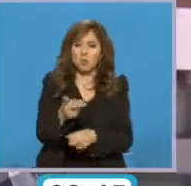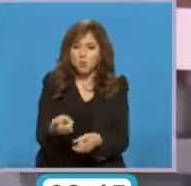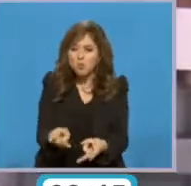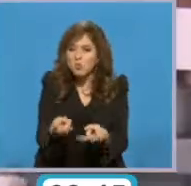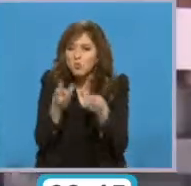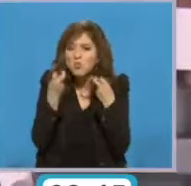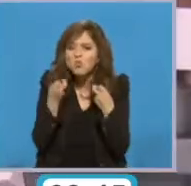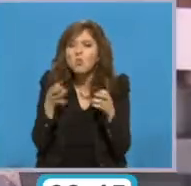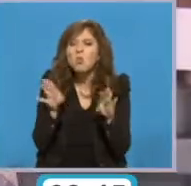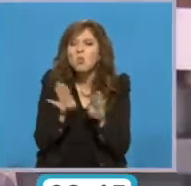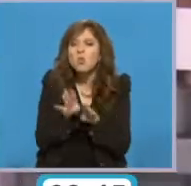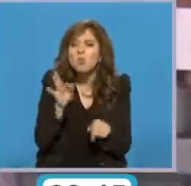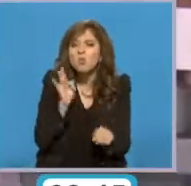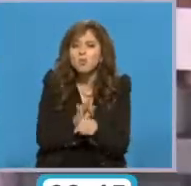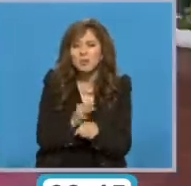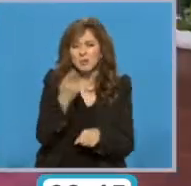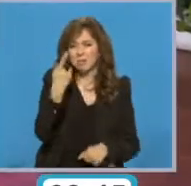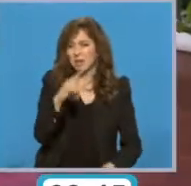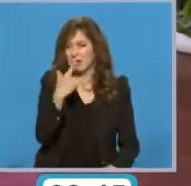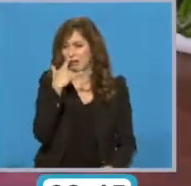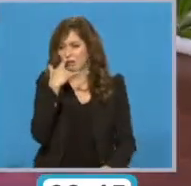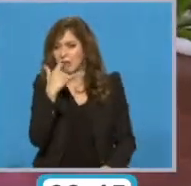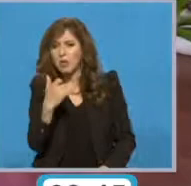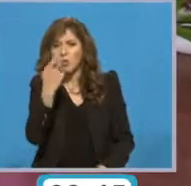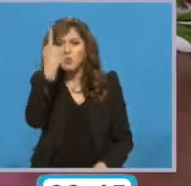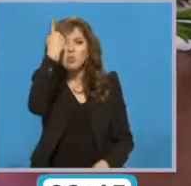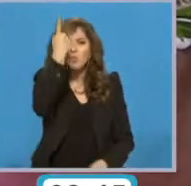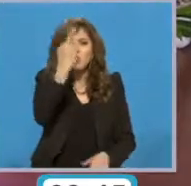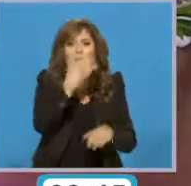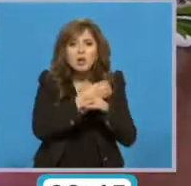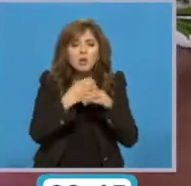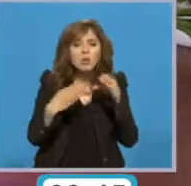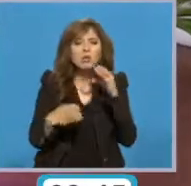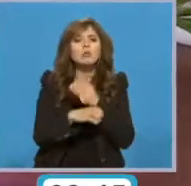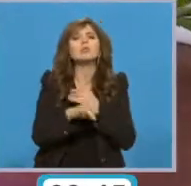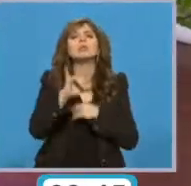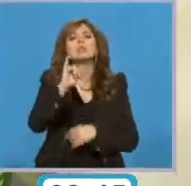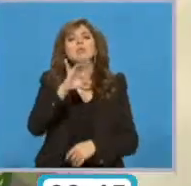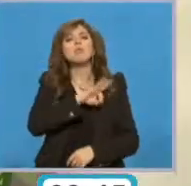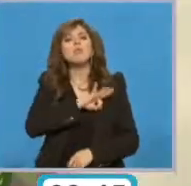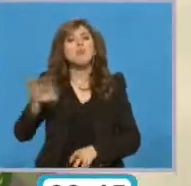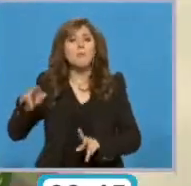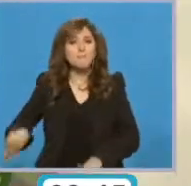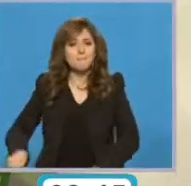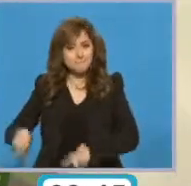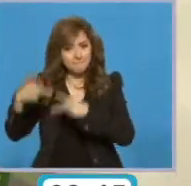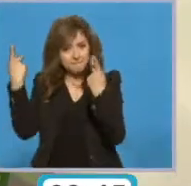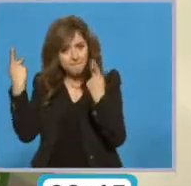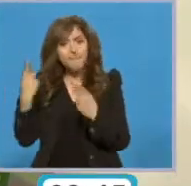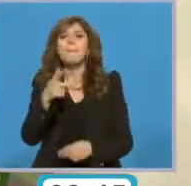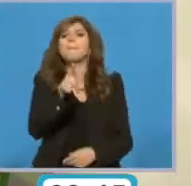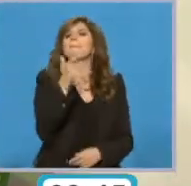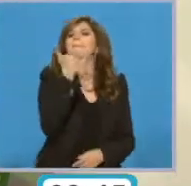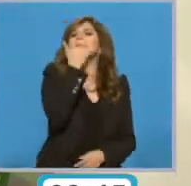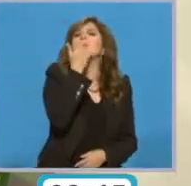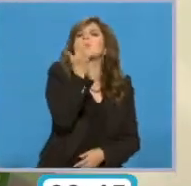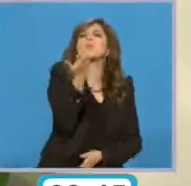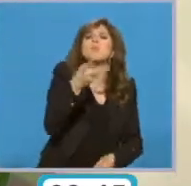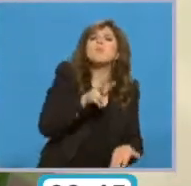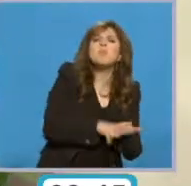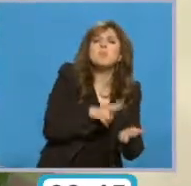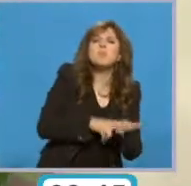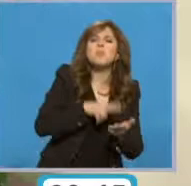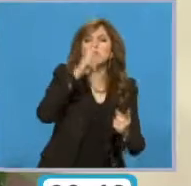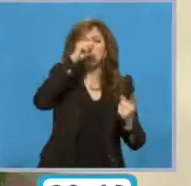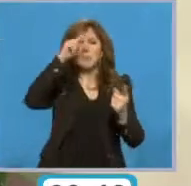contra robo, icónicamente, o sea, ya tienes un objeto que sí puede ser A ver, valuado Chema, en ¿y dinero. cuánto está valuada la Mona Lisa? Esa es la pregunta que te hacía yo fuera del aire.